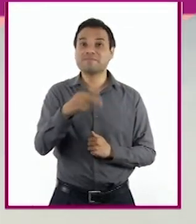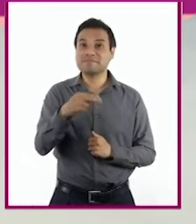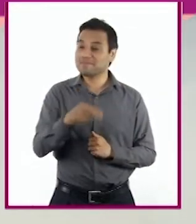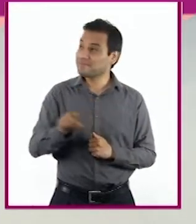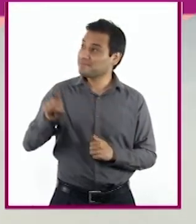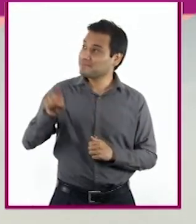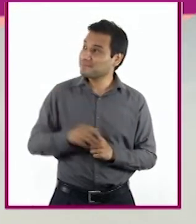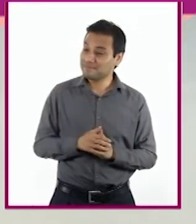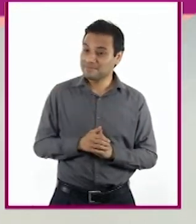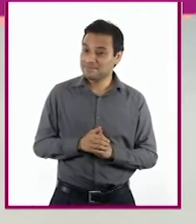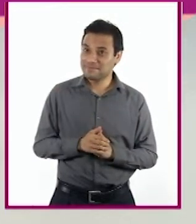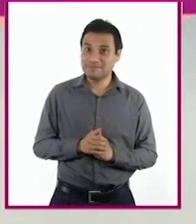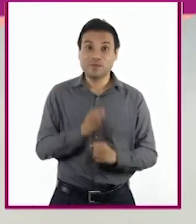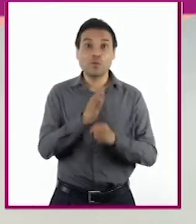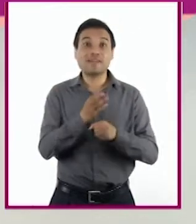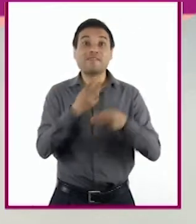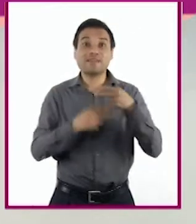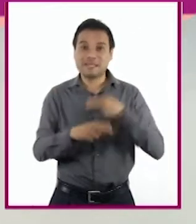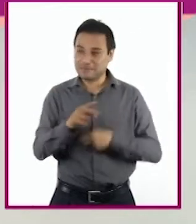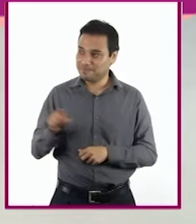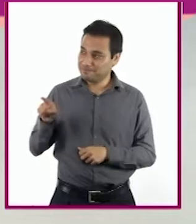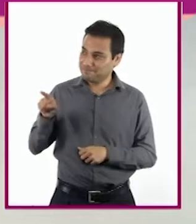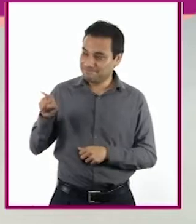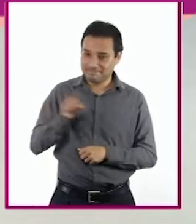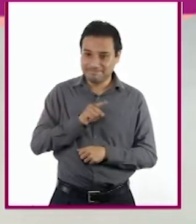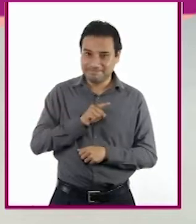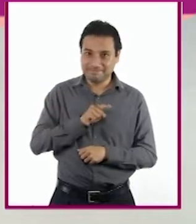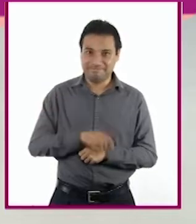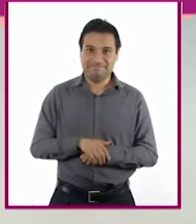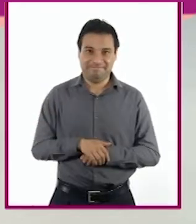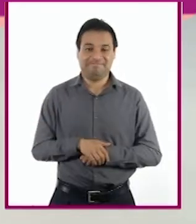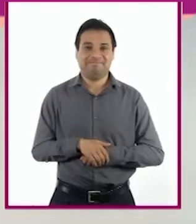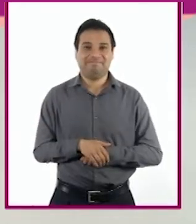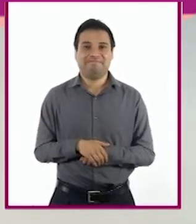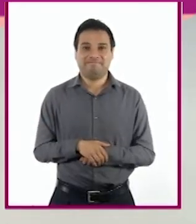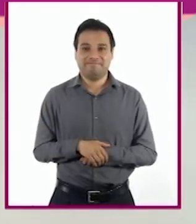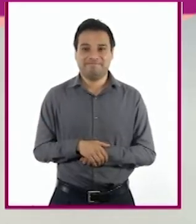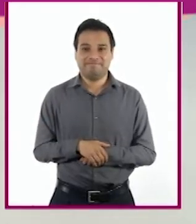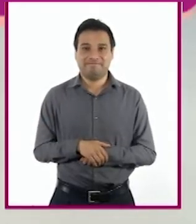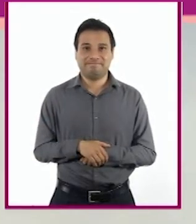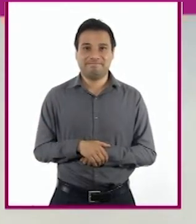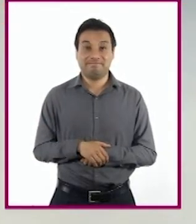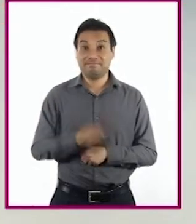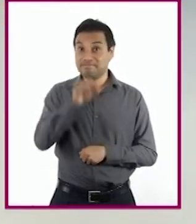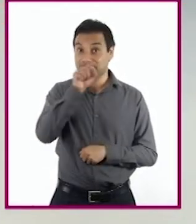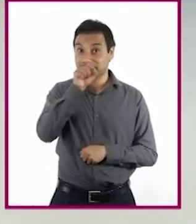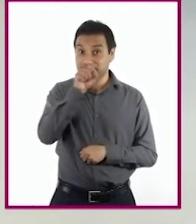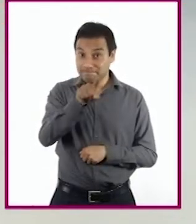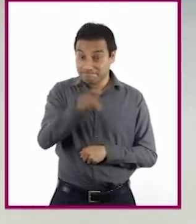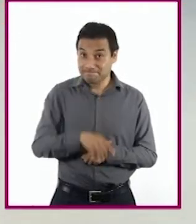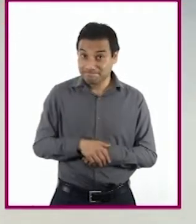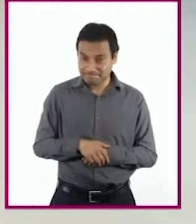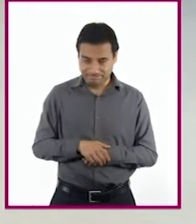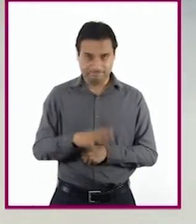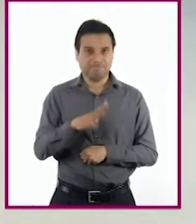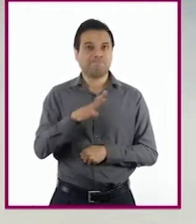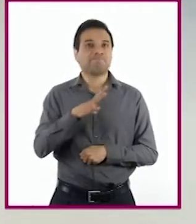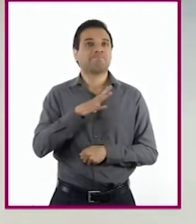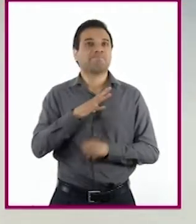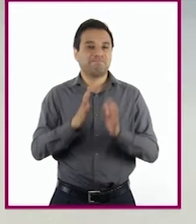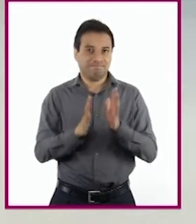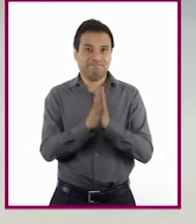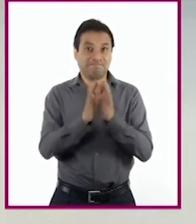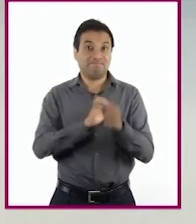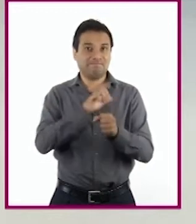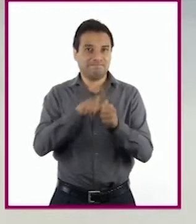Jiménez y en esta sesión nos acompañará el maestro Isidro Navarro Rivera y tendremos una participación especial de la